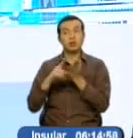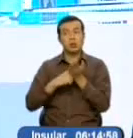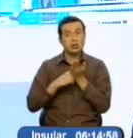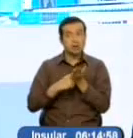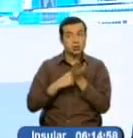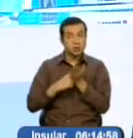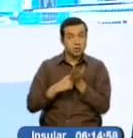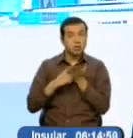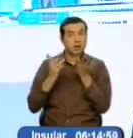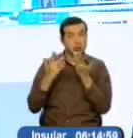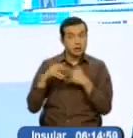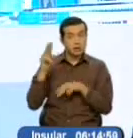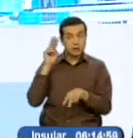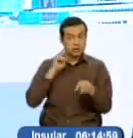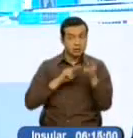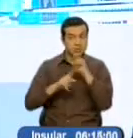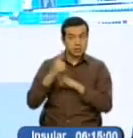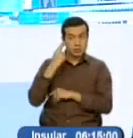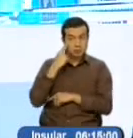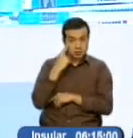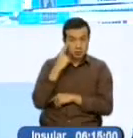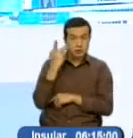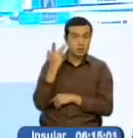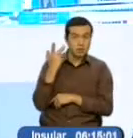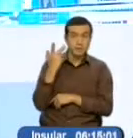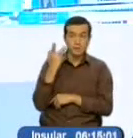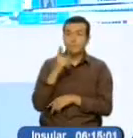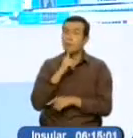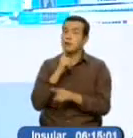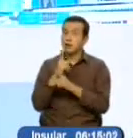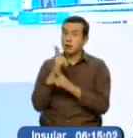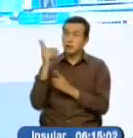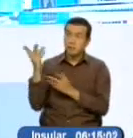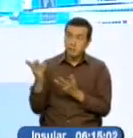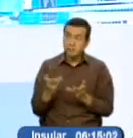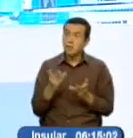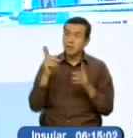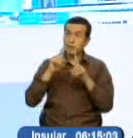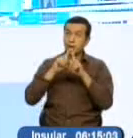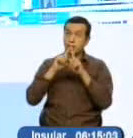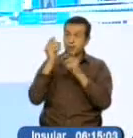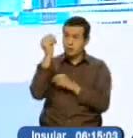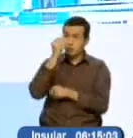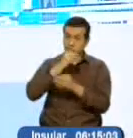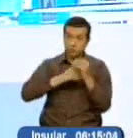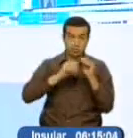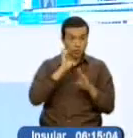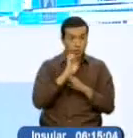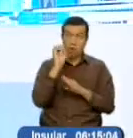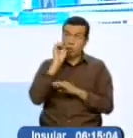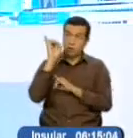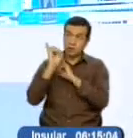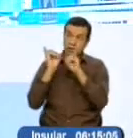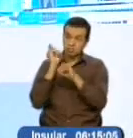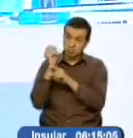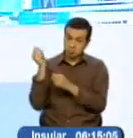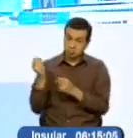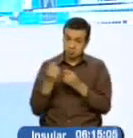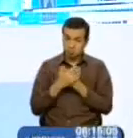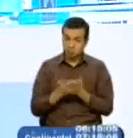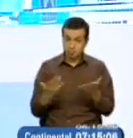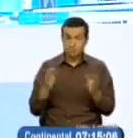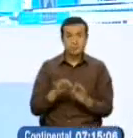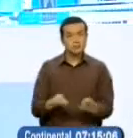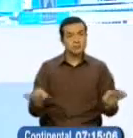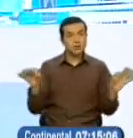y de tal manera de que hay esa atracción a la inversión, tanto nacional como extranjera, pero tomando